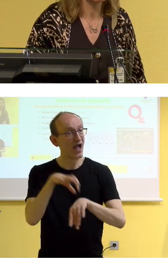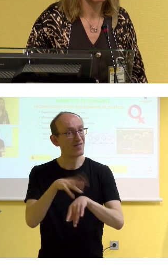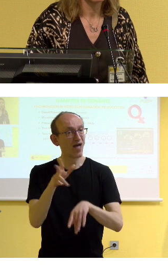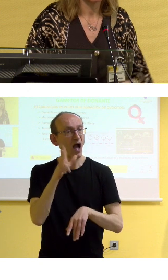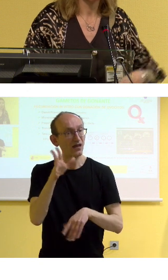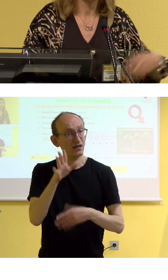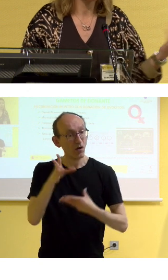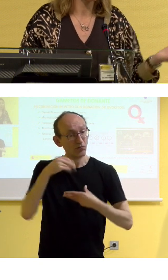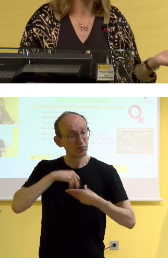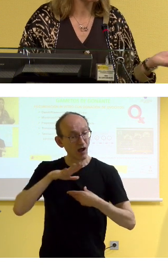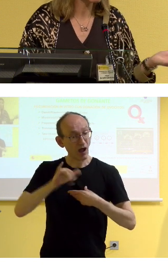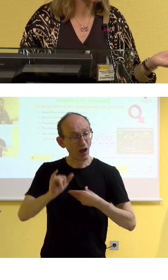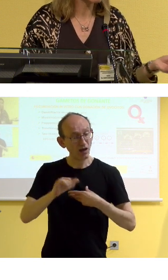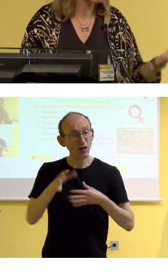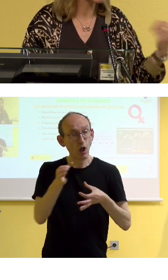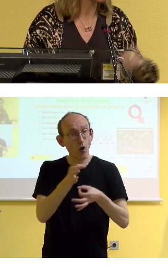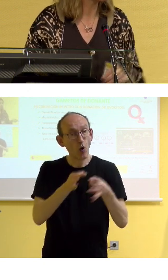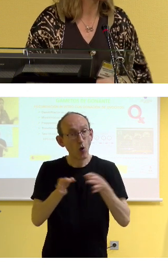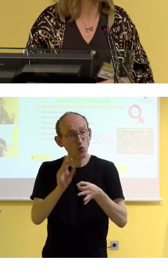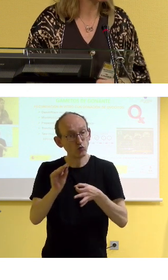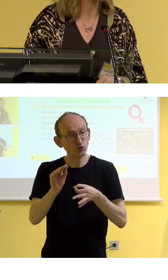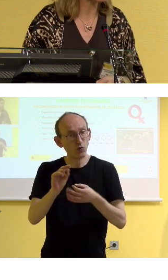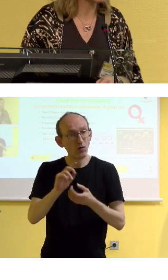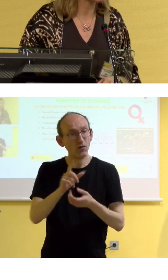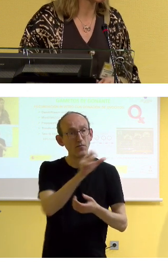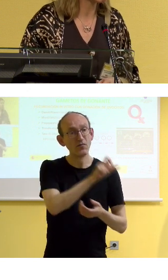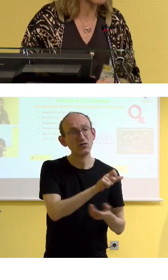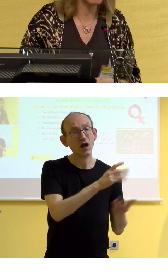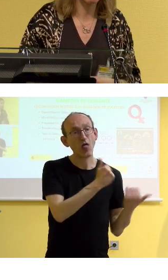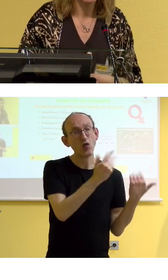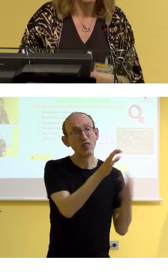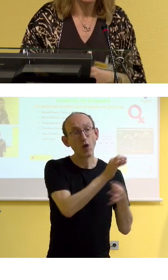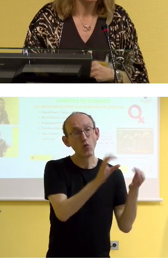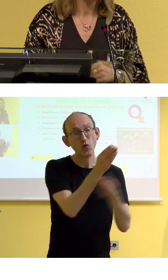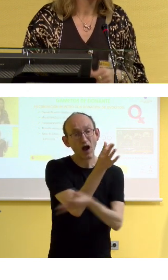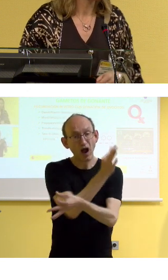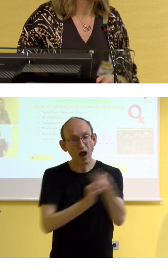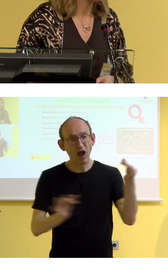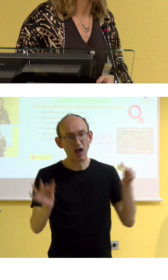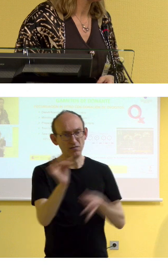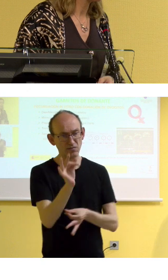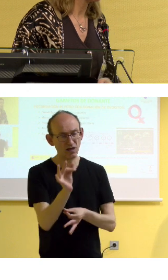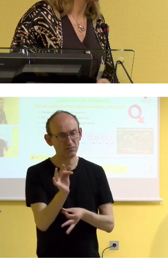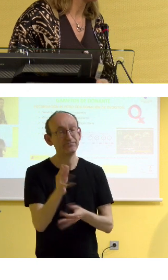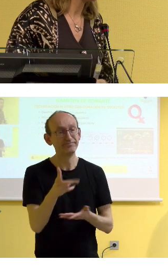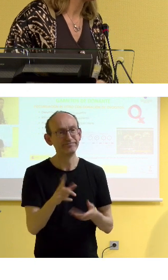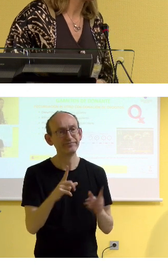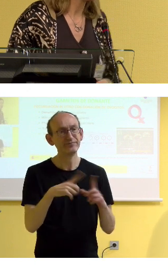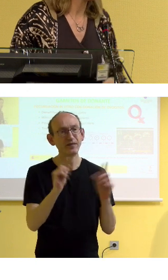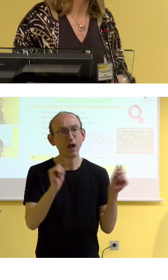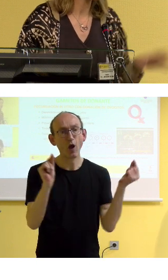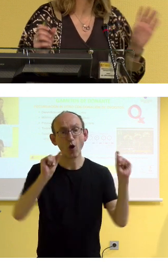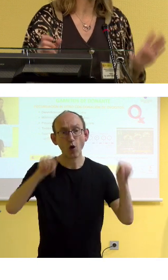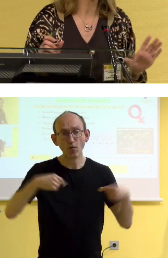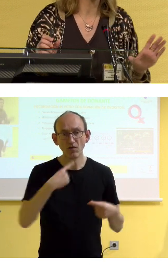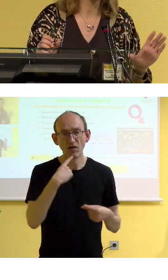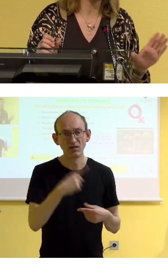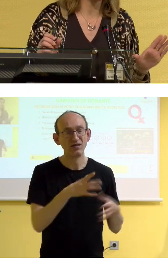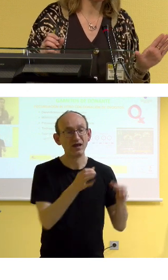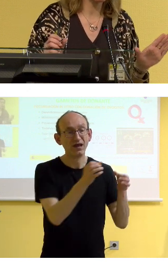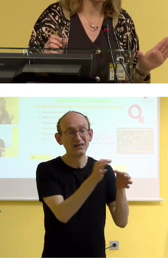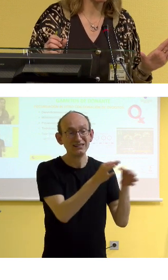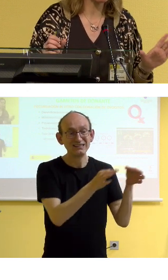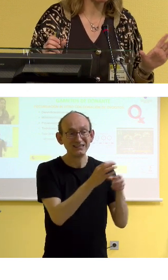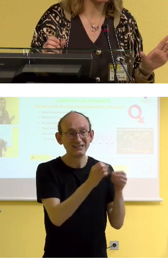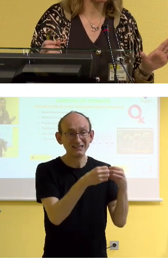Huntington, cambiar esos óvulos por unos óvulos de una donante, ¿vale? El convenio lo que nos hacen es mandarnos 6